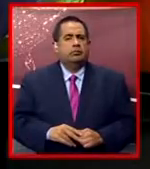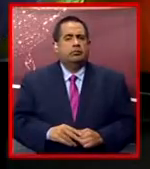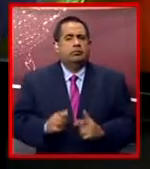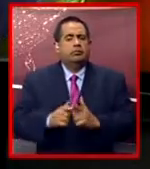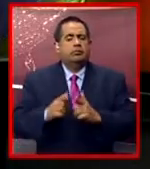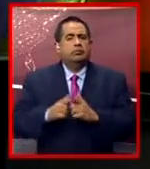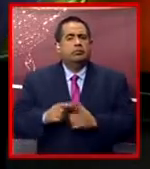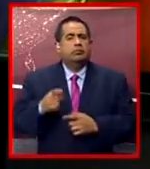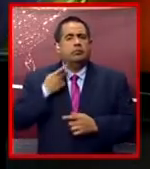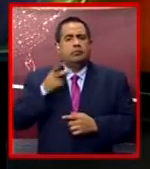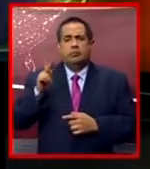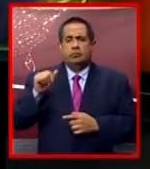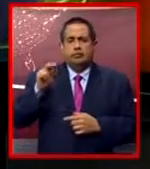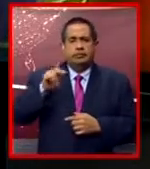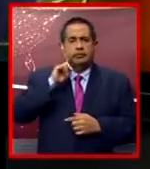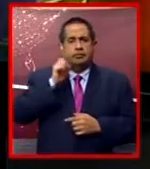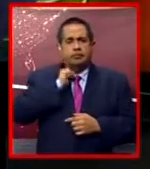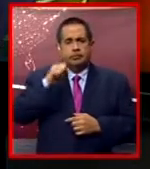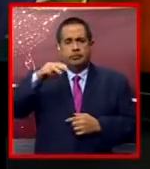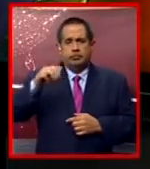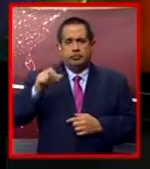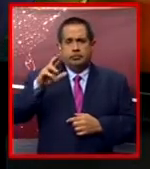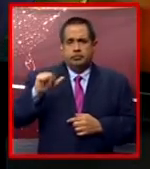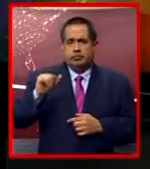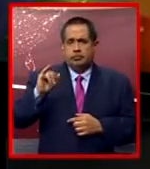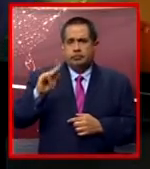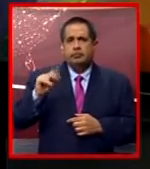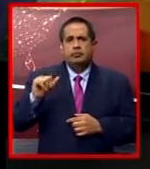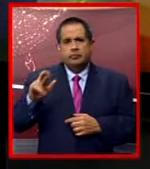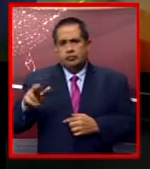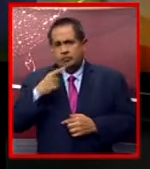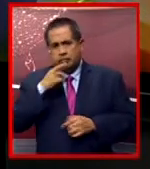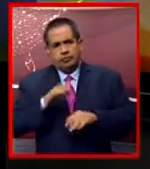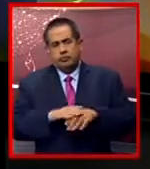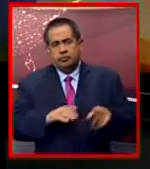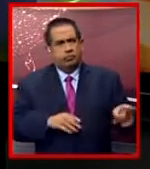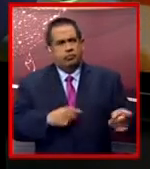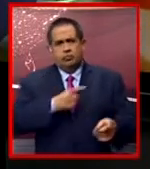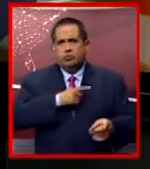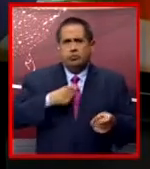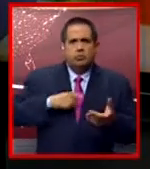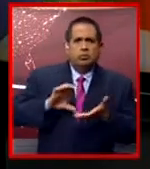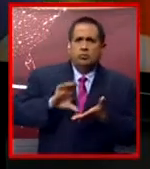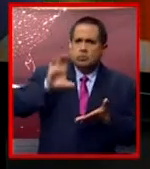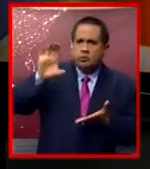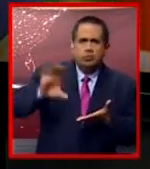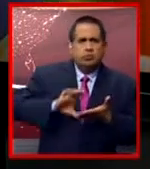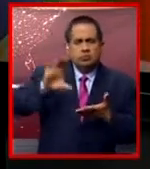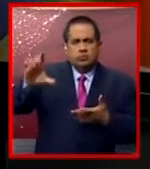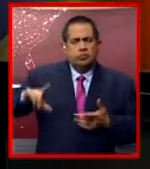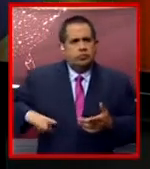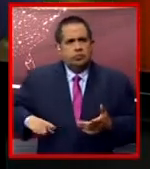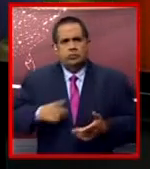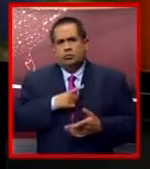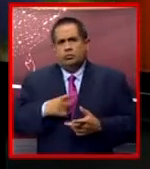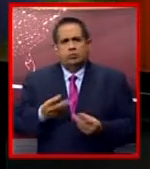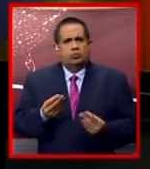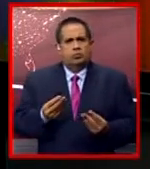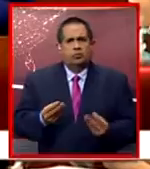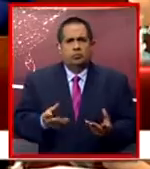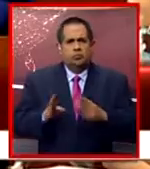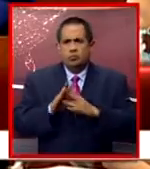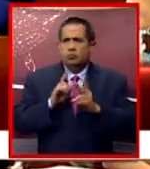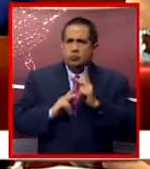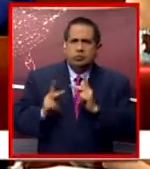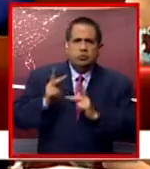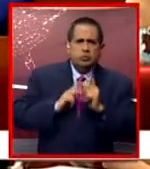Para la fracción del PAN, la senadora María del Pilar Ortega Martínez criticó el elevado endeudamiento emprendido por el gobierno federal y la ineficacia en el manejo de